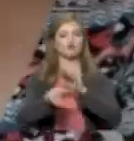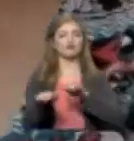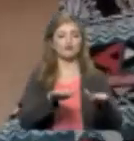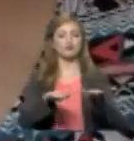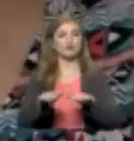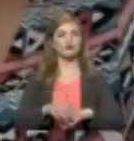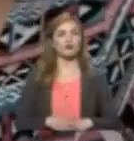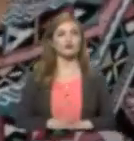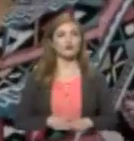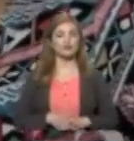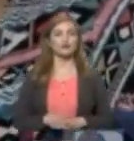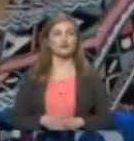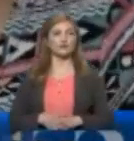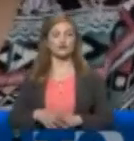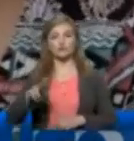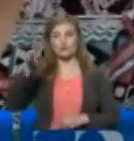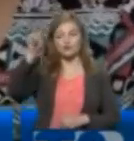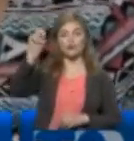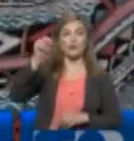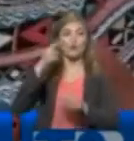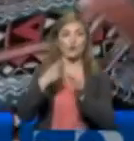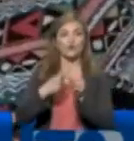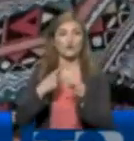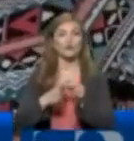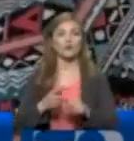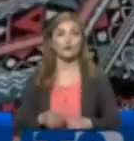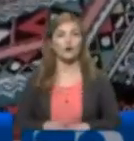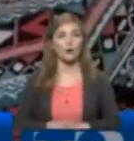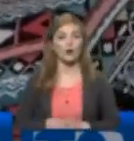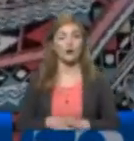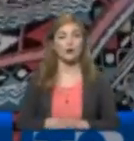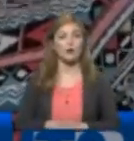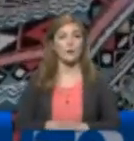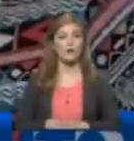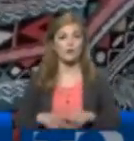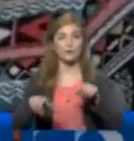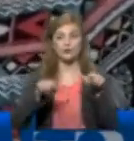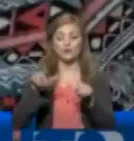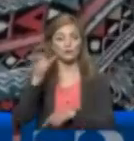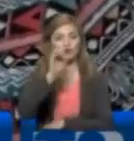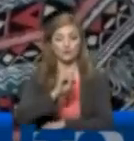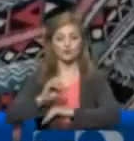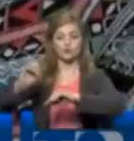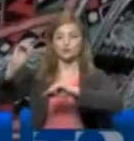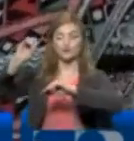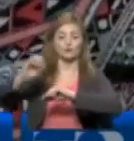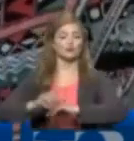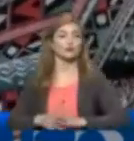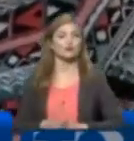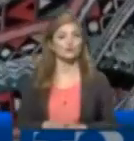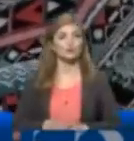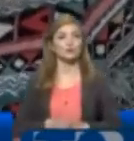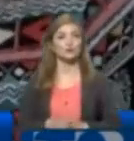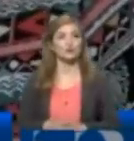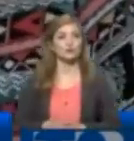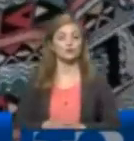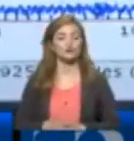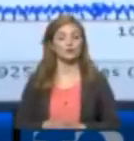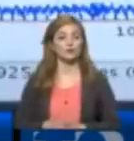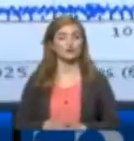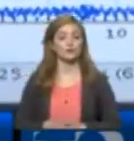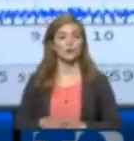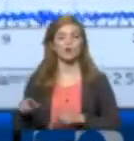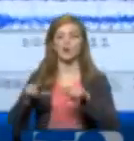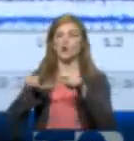temblor. Se localizaron al norte de la ciudad, más o menos hacia el sector occidental, más o menos en el sector del